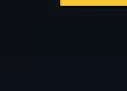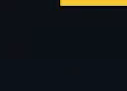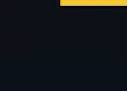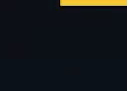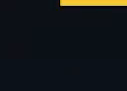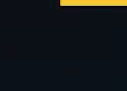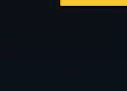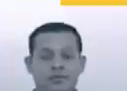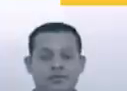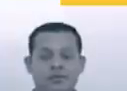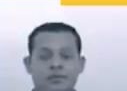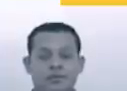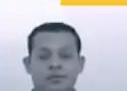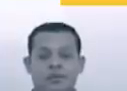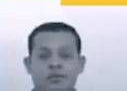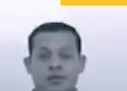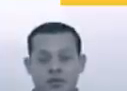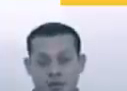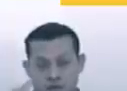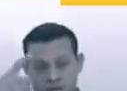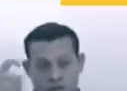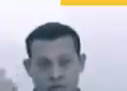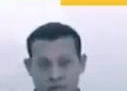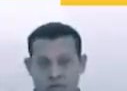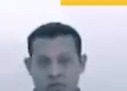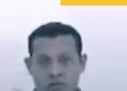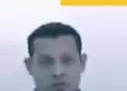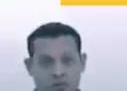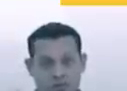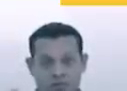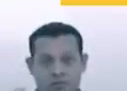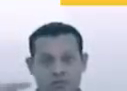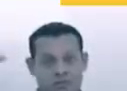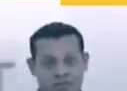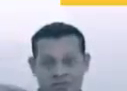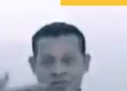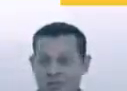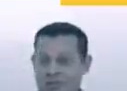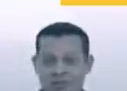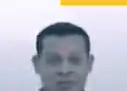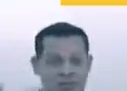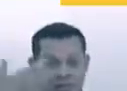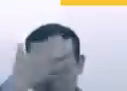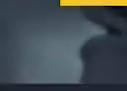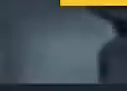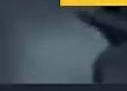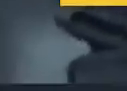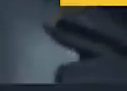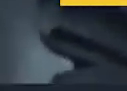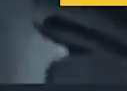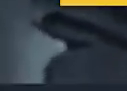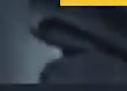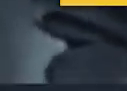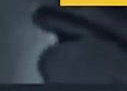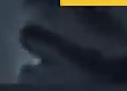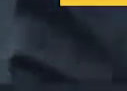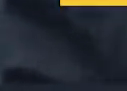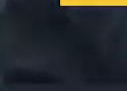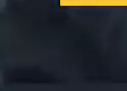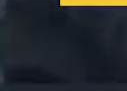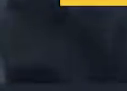fuera de tono. Yo recuerdo que aquí también en este pleno insultaban al presidente Bukele, le llamaban el inquilino de